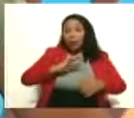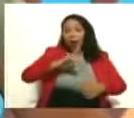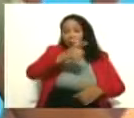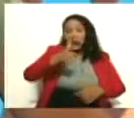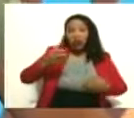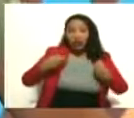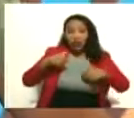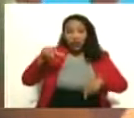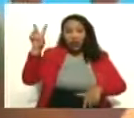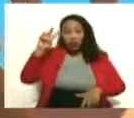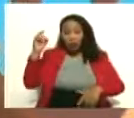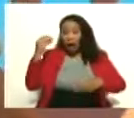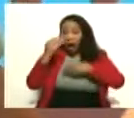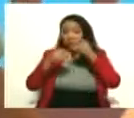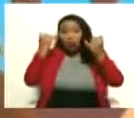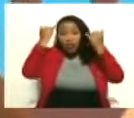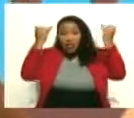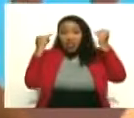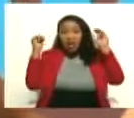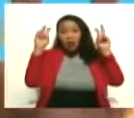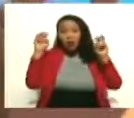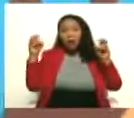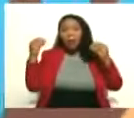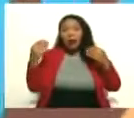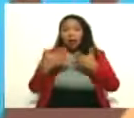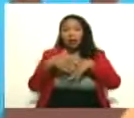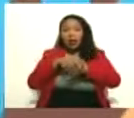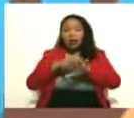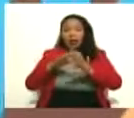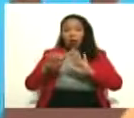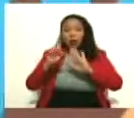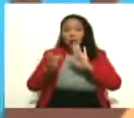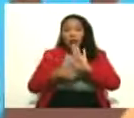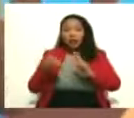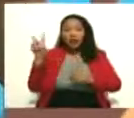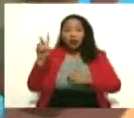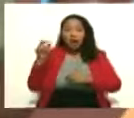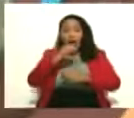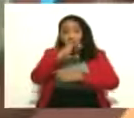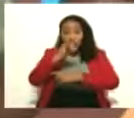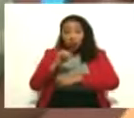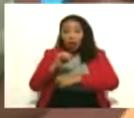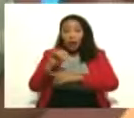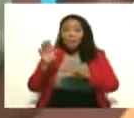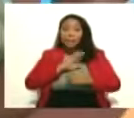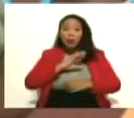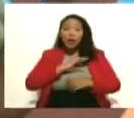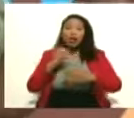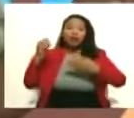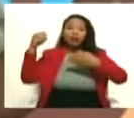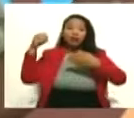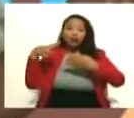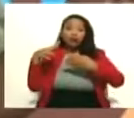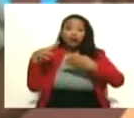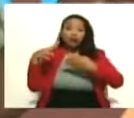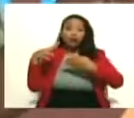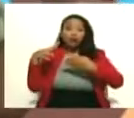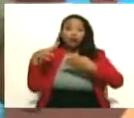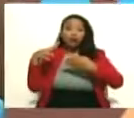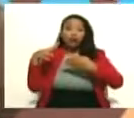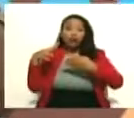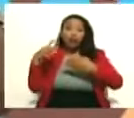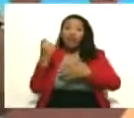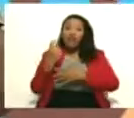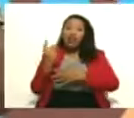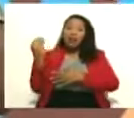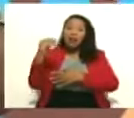en torno a la defensa de la integridad territorial. Por cierto, en el Zulia nos dijeron que la consigna del Sol de Venezuela nace en el Esequibo estaba incompleta.